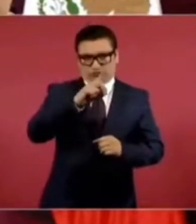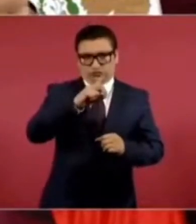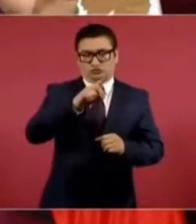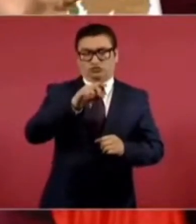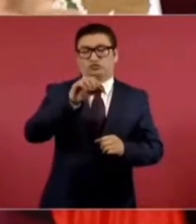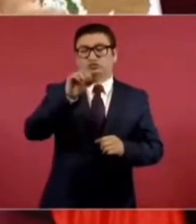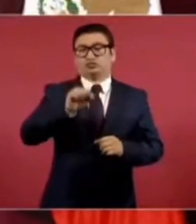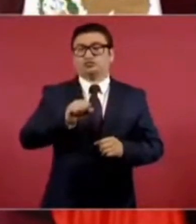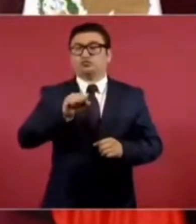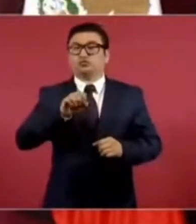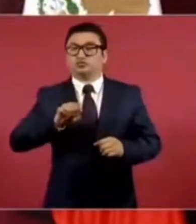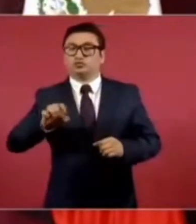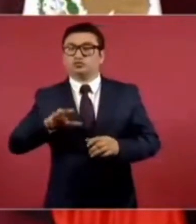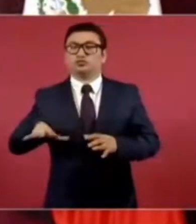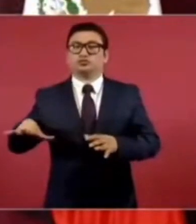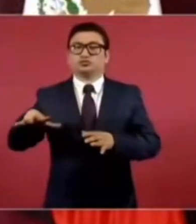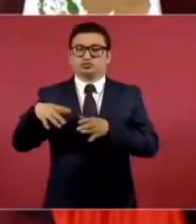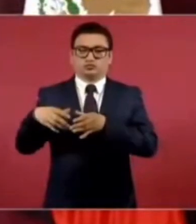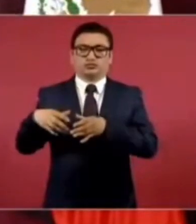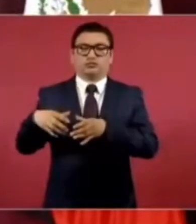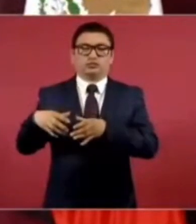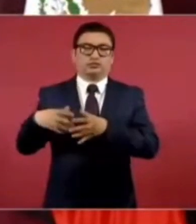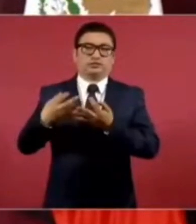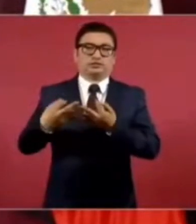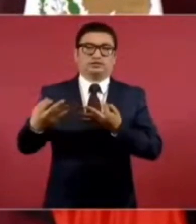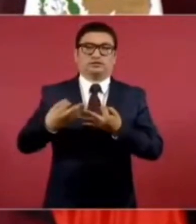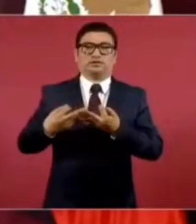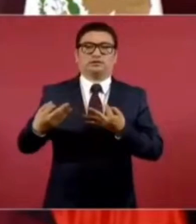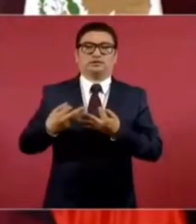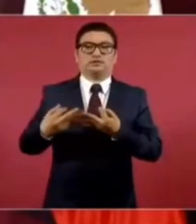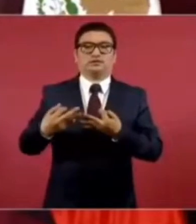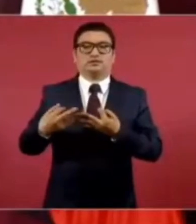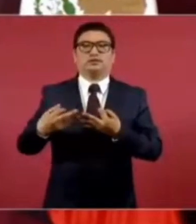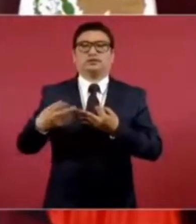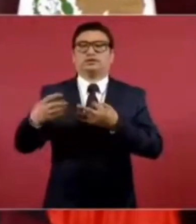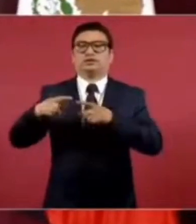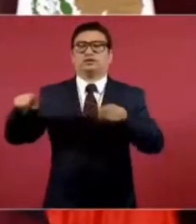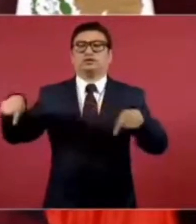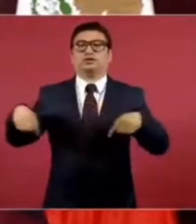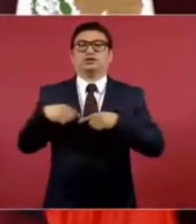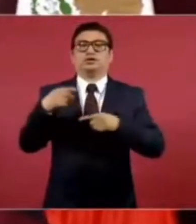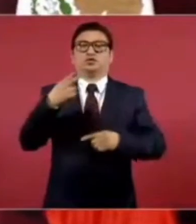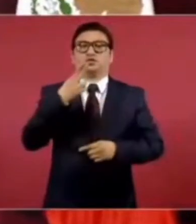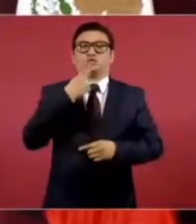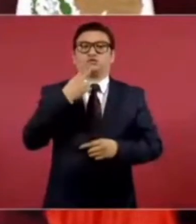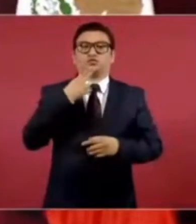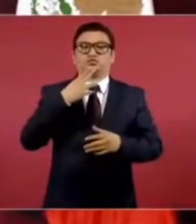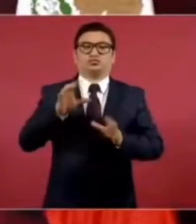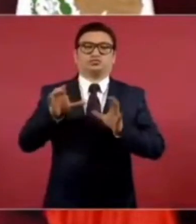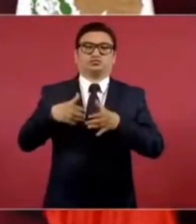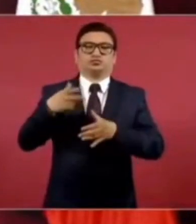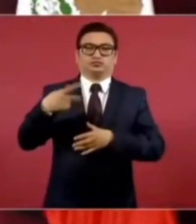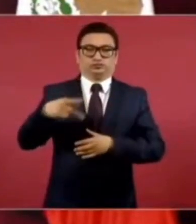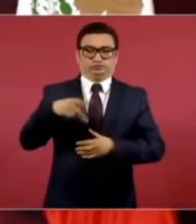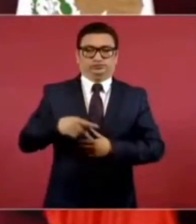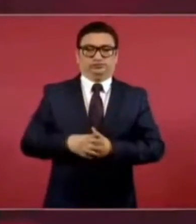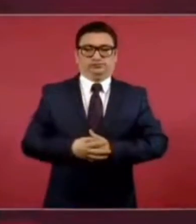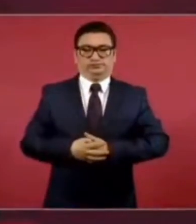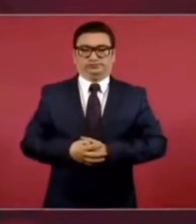Sur-sureste, la tierra es de uso comunal,